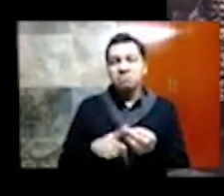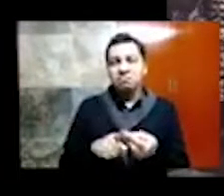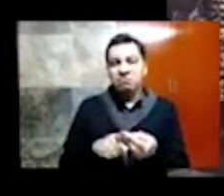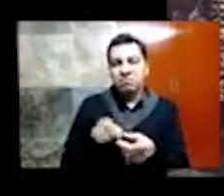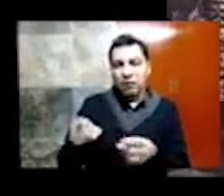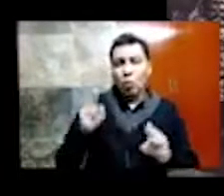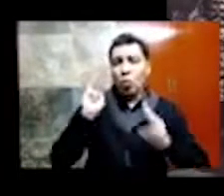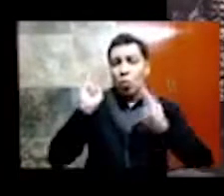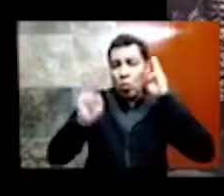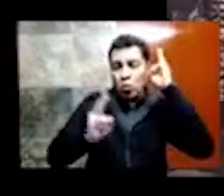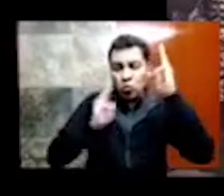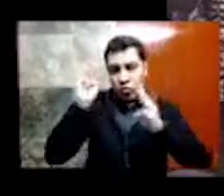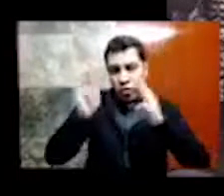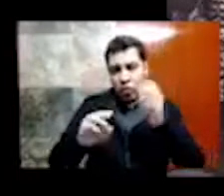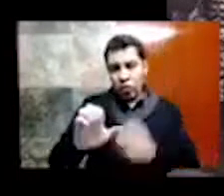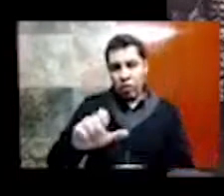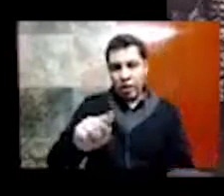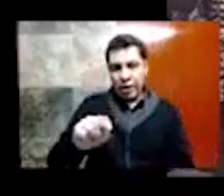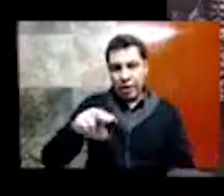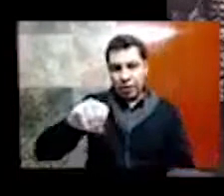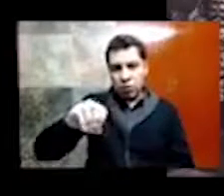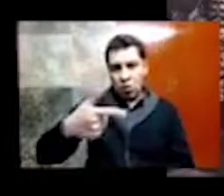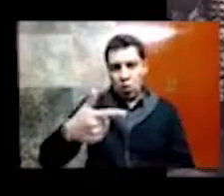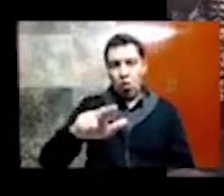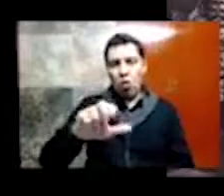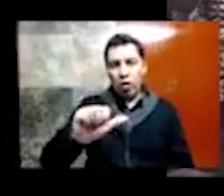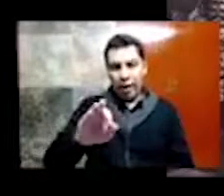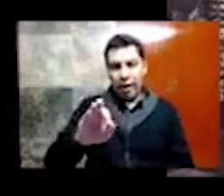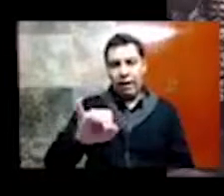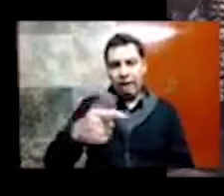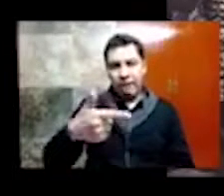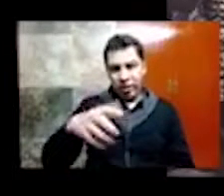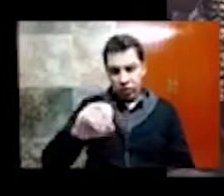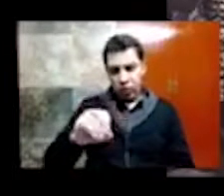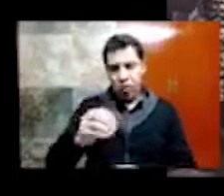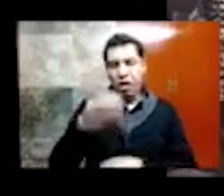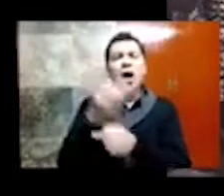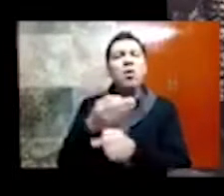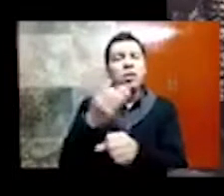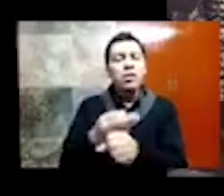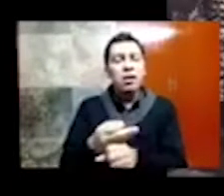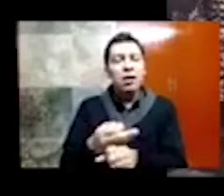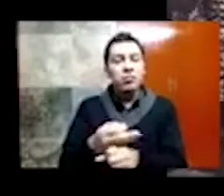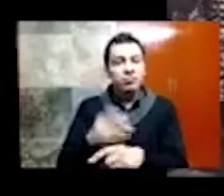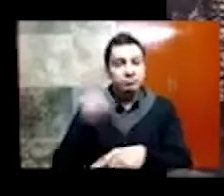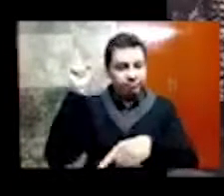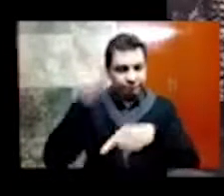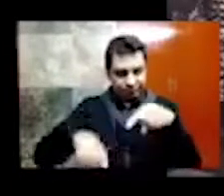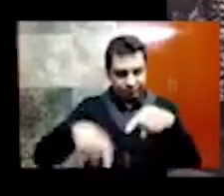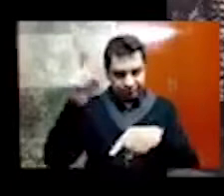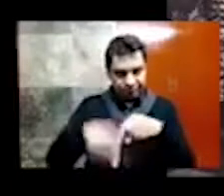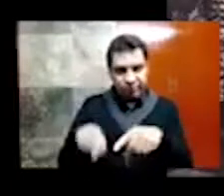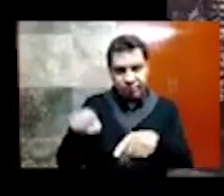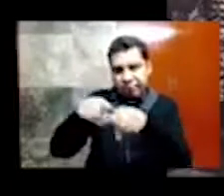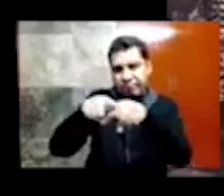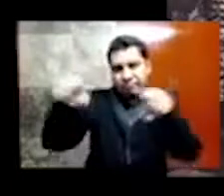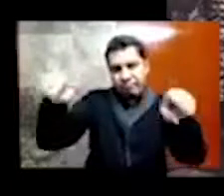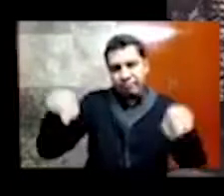Museo Etnográfico. Museo que fue demolido y que hoy, en la actualidad, pues queda un espacio allí